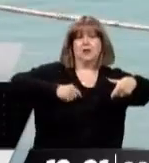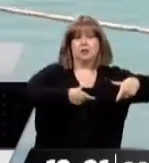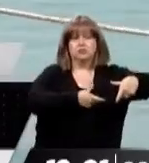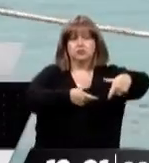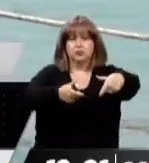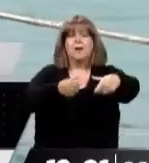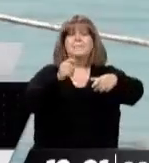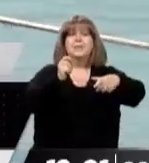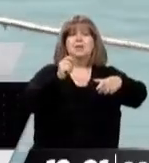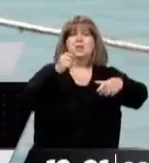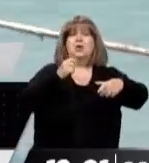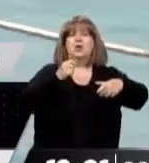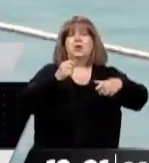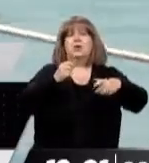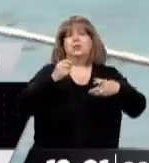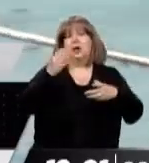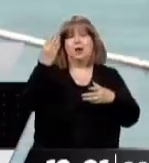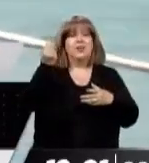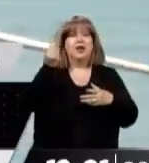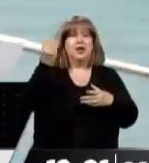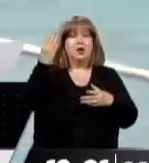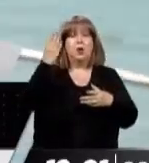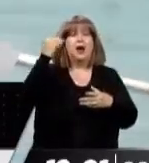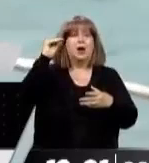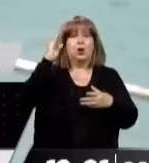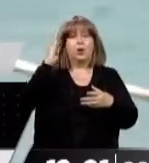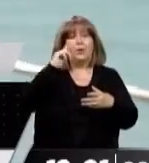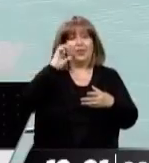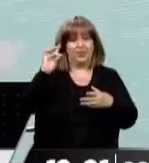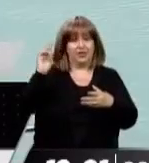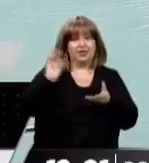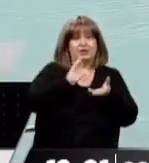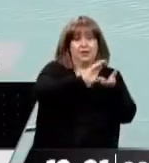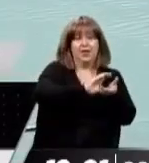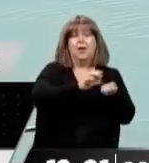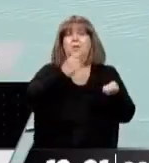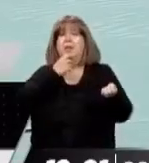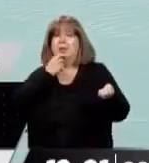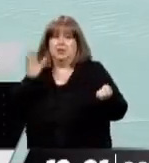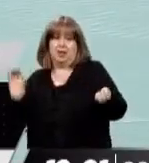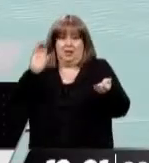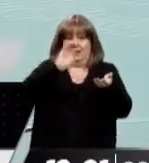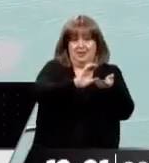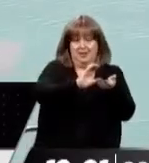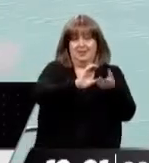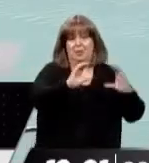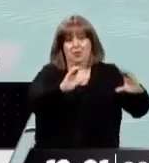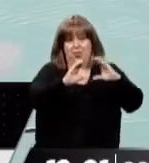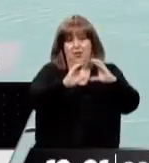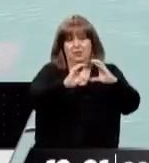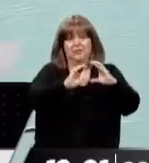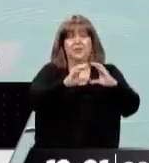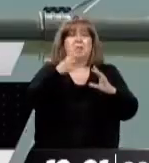con fondos propiciados por el BID y también con fondos que ha aportado la provincia de Mendoza, ya que había una contraparte importante, que